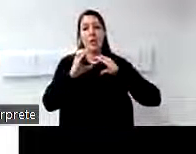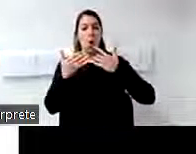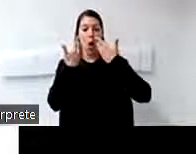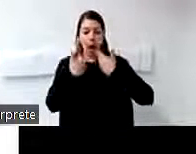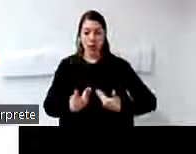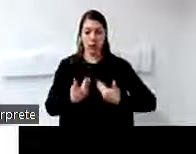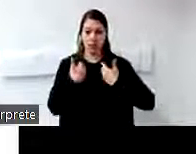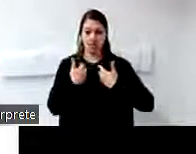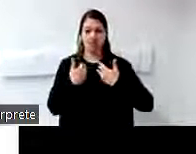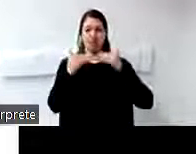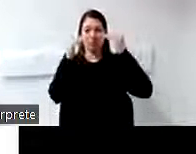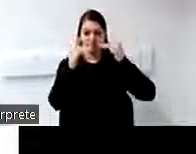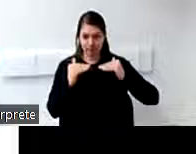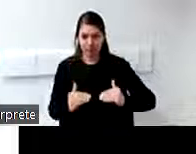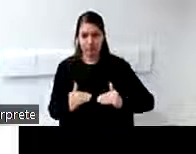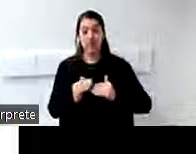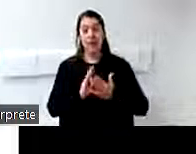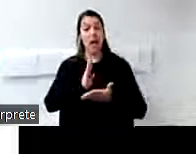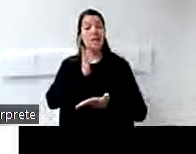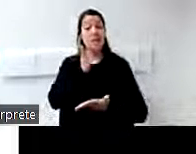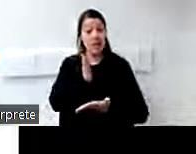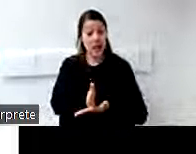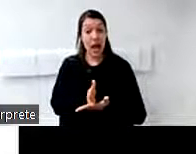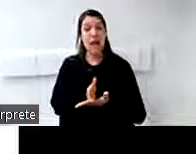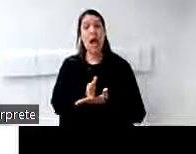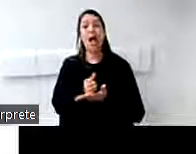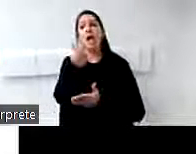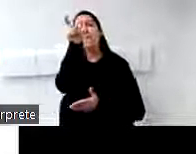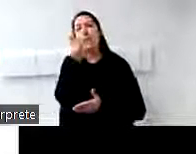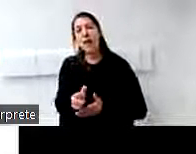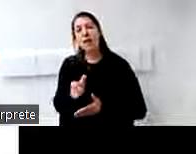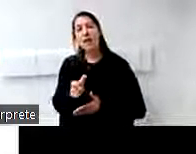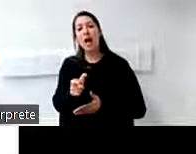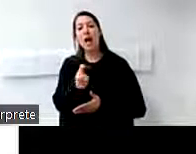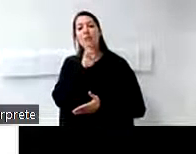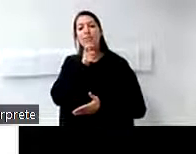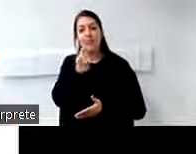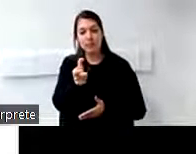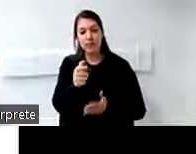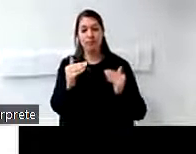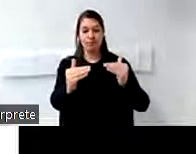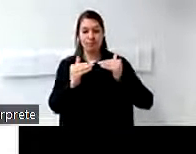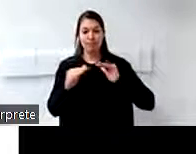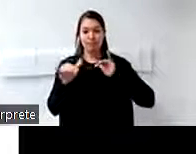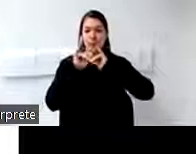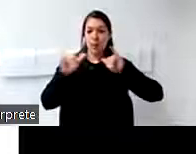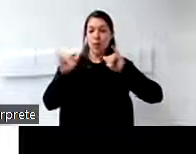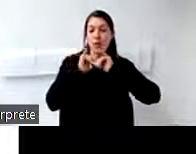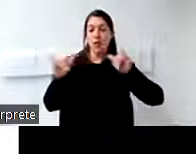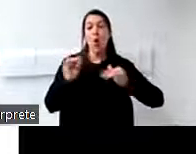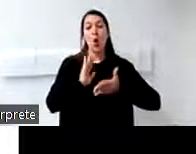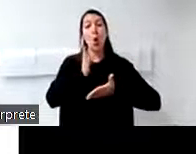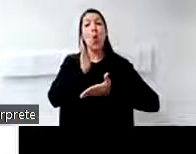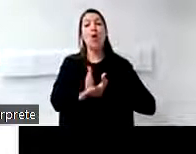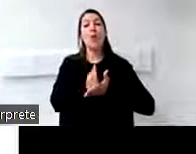hay un glosario, las publicaciones y marco jurídico internacional y los pictogramas como instrumento de ayuda